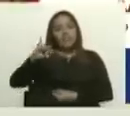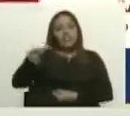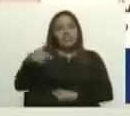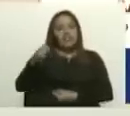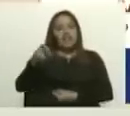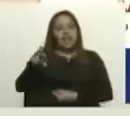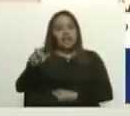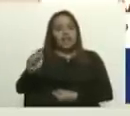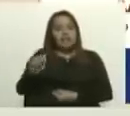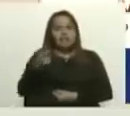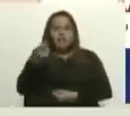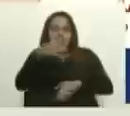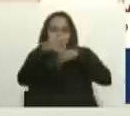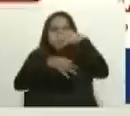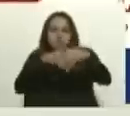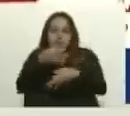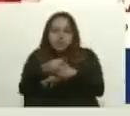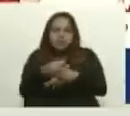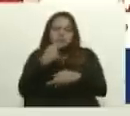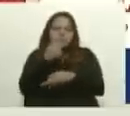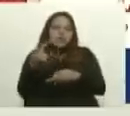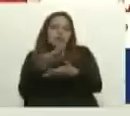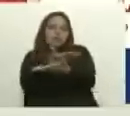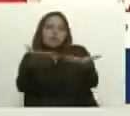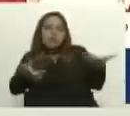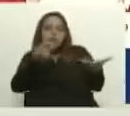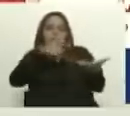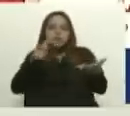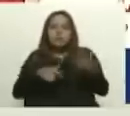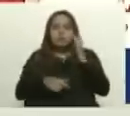¿Qué explicación le van a dar ellos al país?